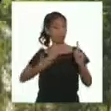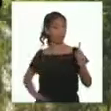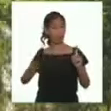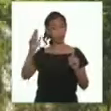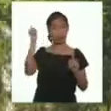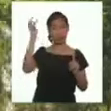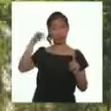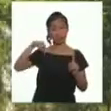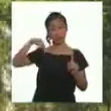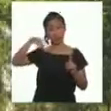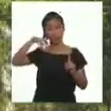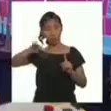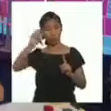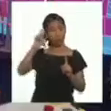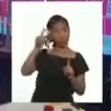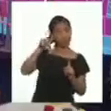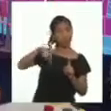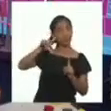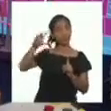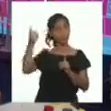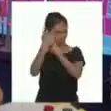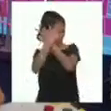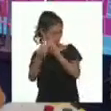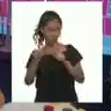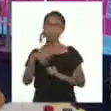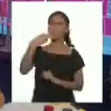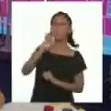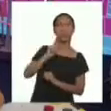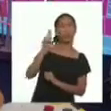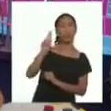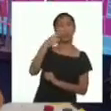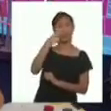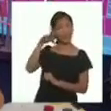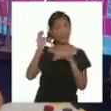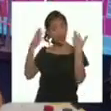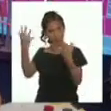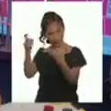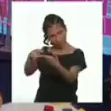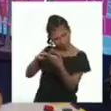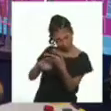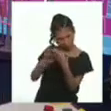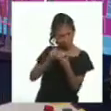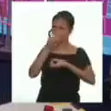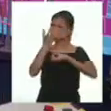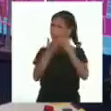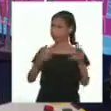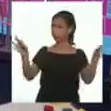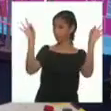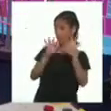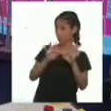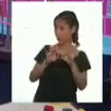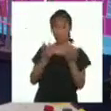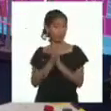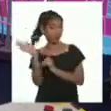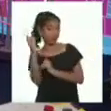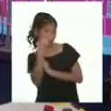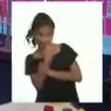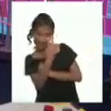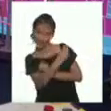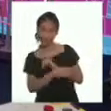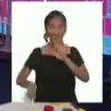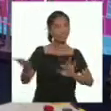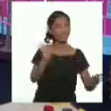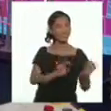presidente Ramón Castilla. ¡Héctor! Justo una niña de la red quiere conectarse para contarnos algo muy importante.